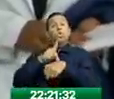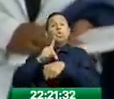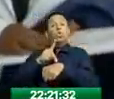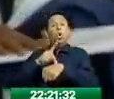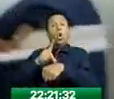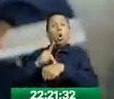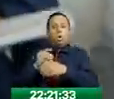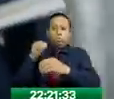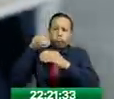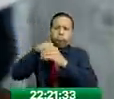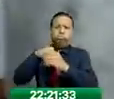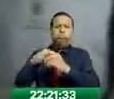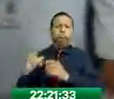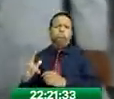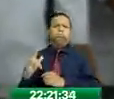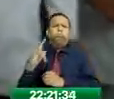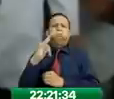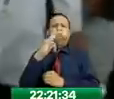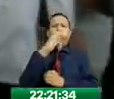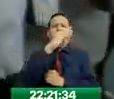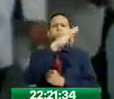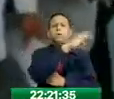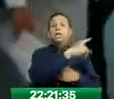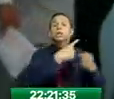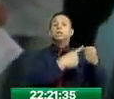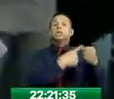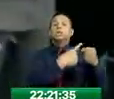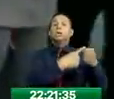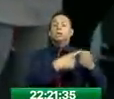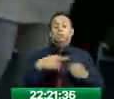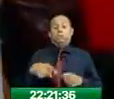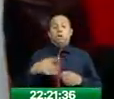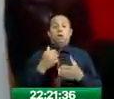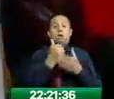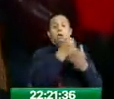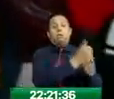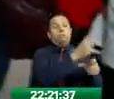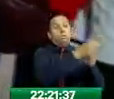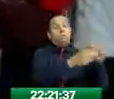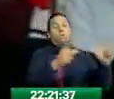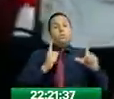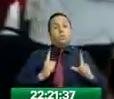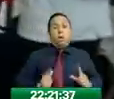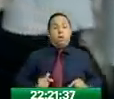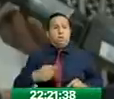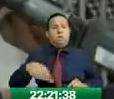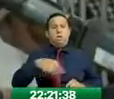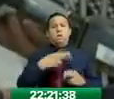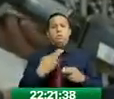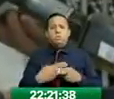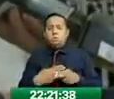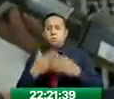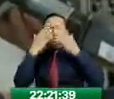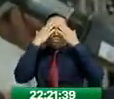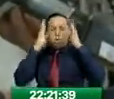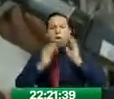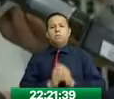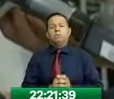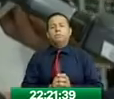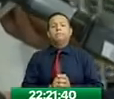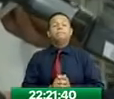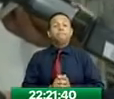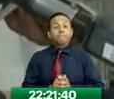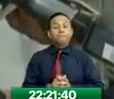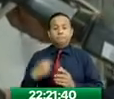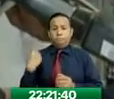de conocimiento y compromiso. Muchas vidas estarán en sus manos. Héroes Anónimos sin capa. Y estamos aquí para dar